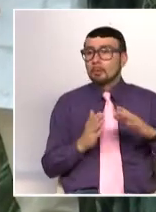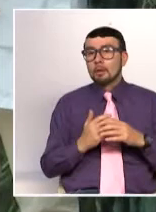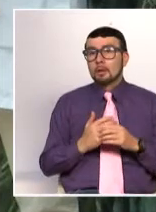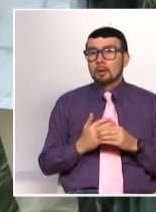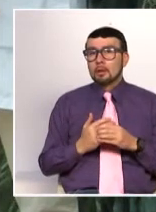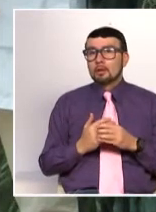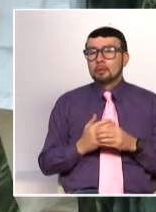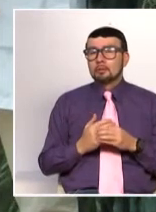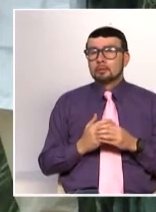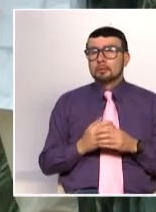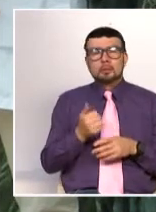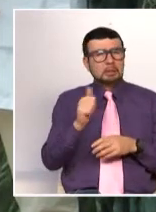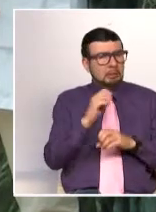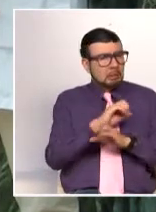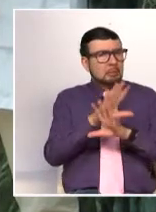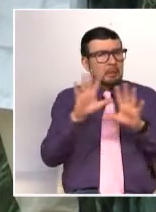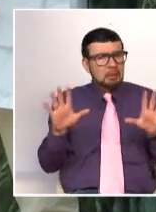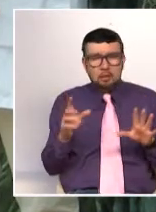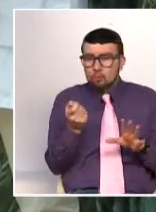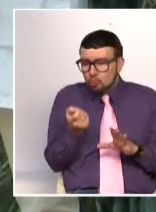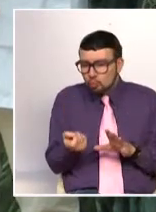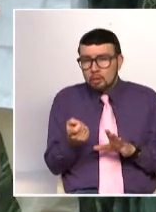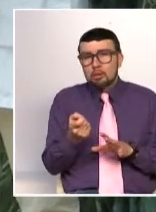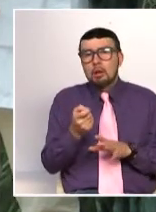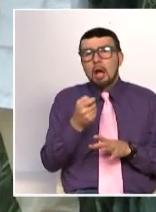fruta una piecita de fruta